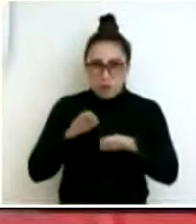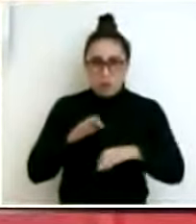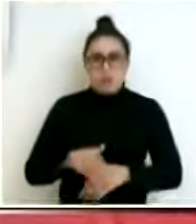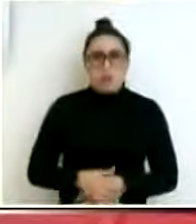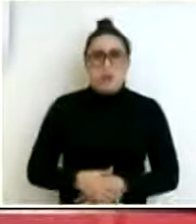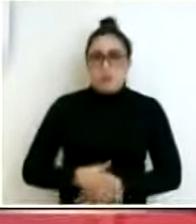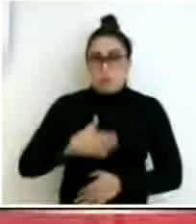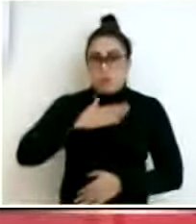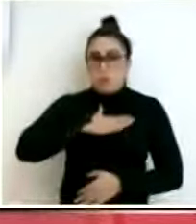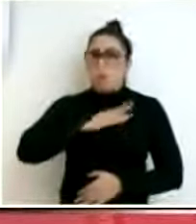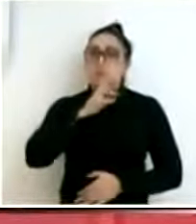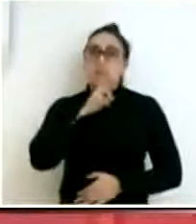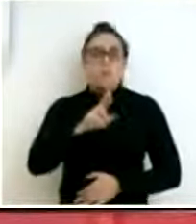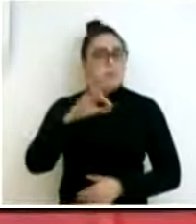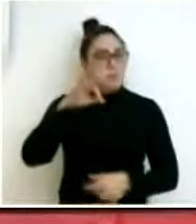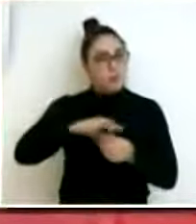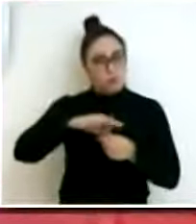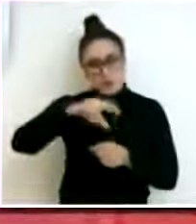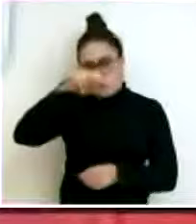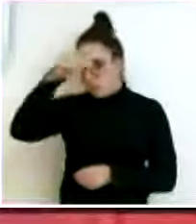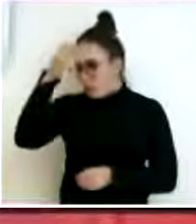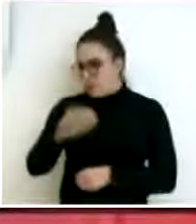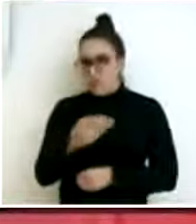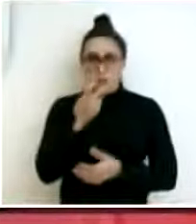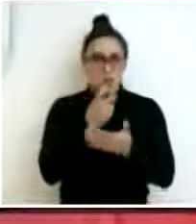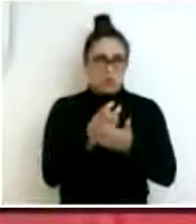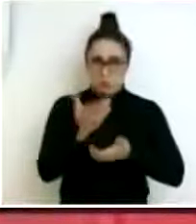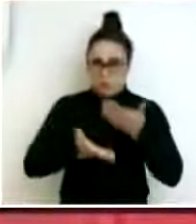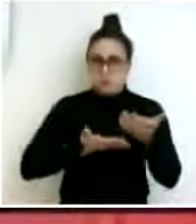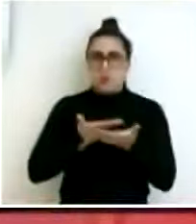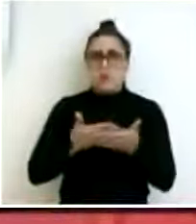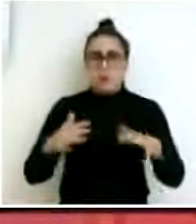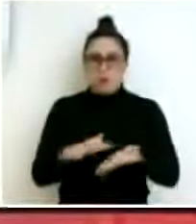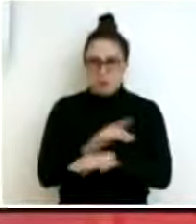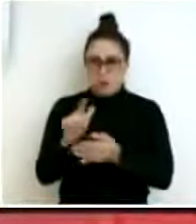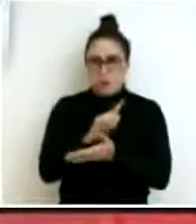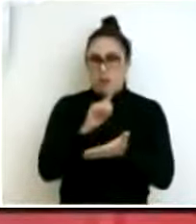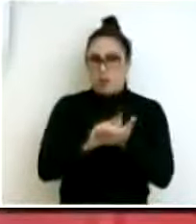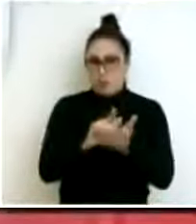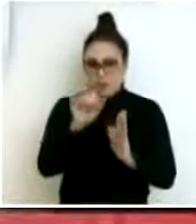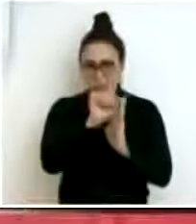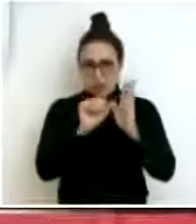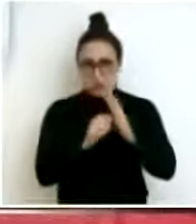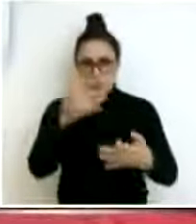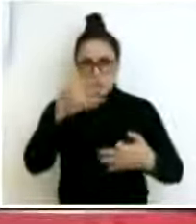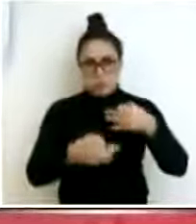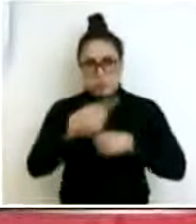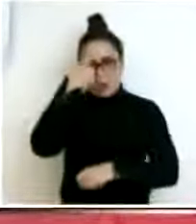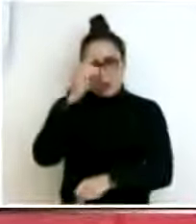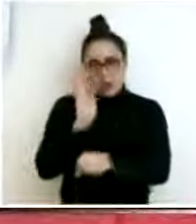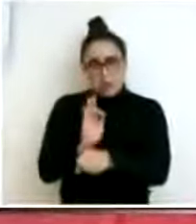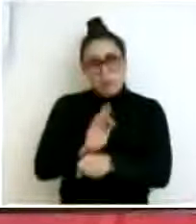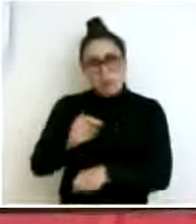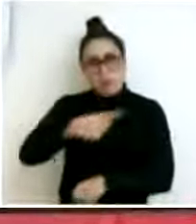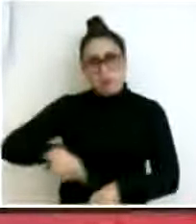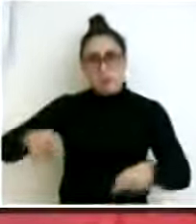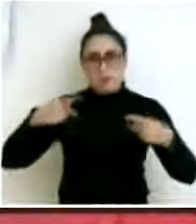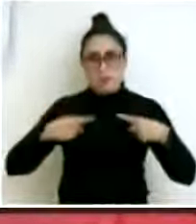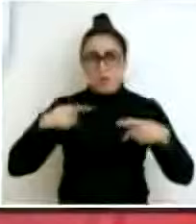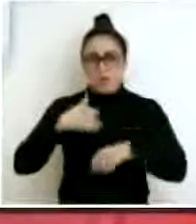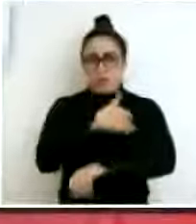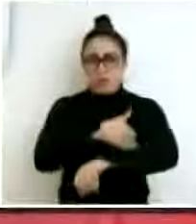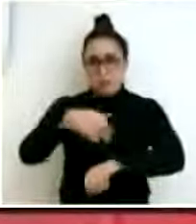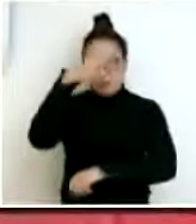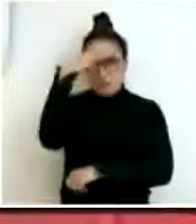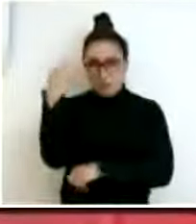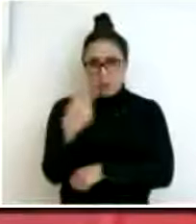Vamos a votar en contra de esta reforma, por el bien de las familias mexicanas. Vamos